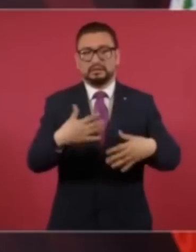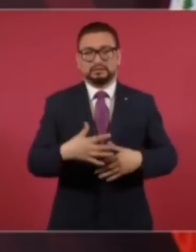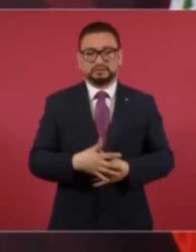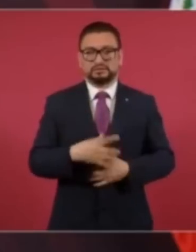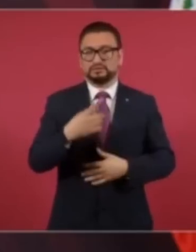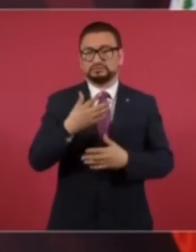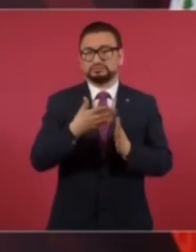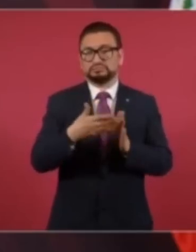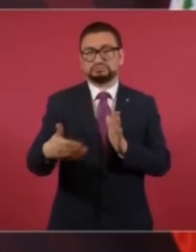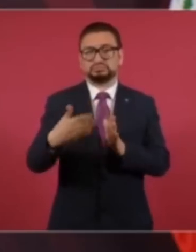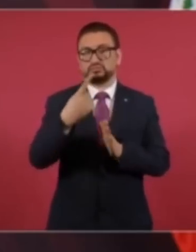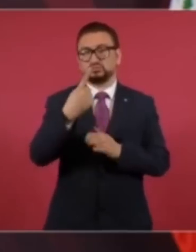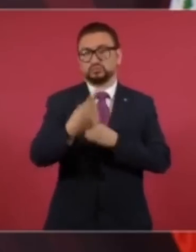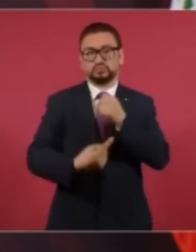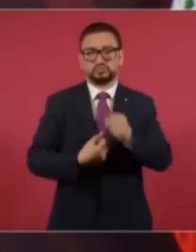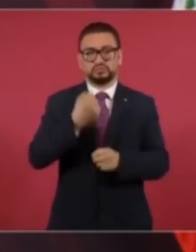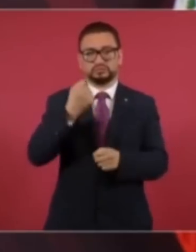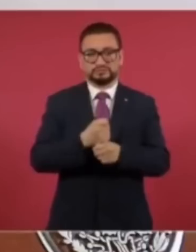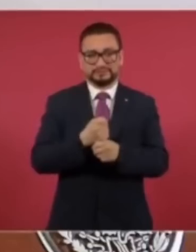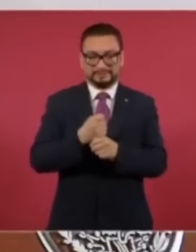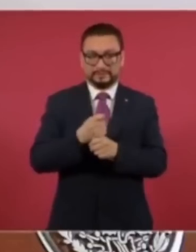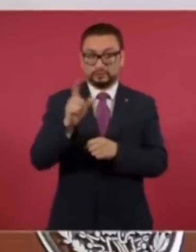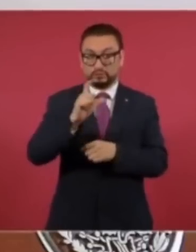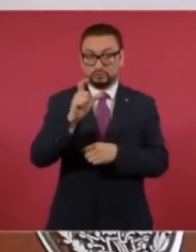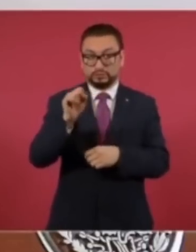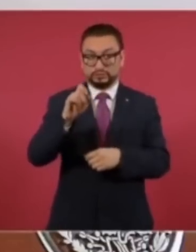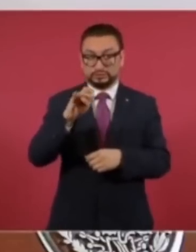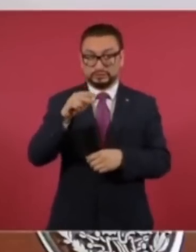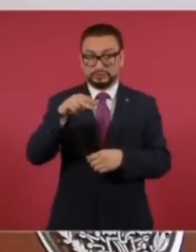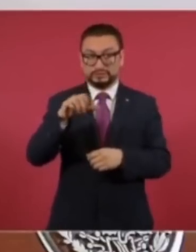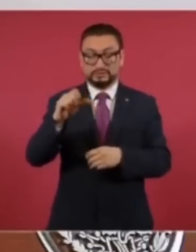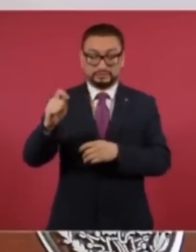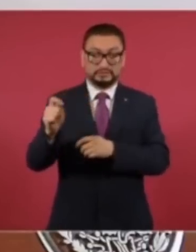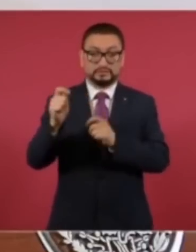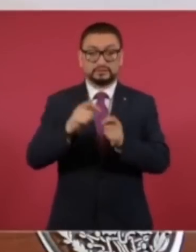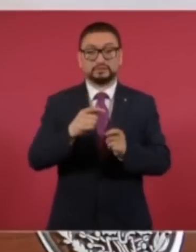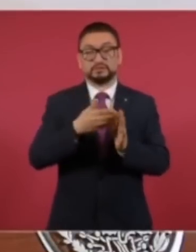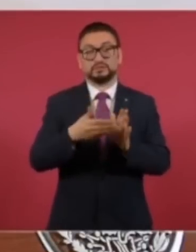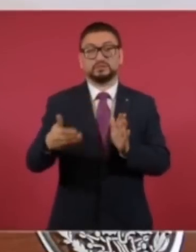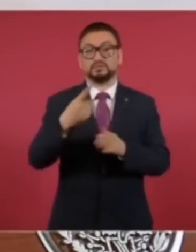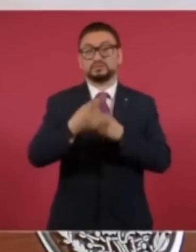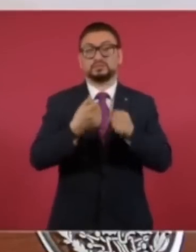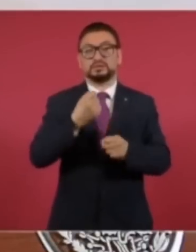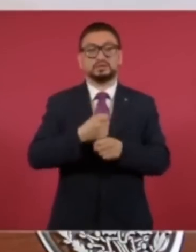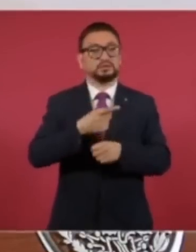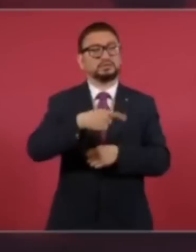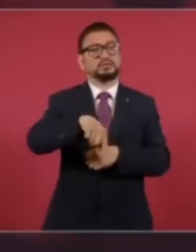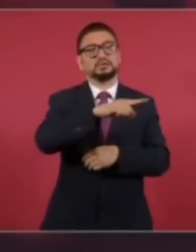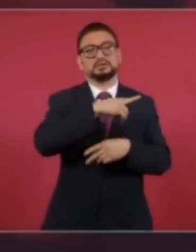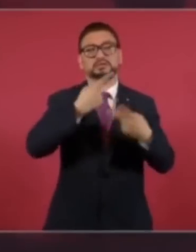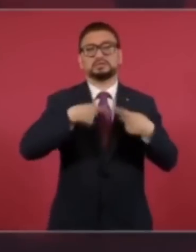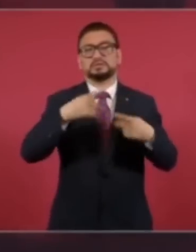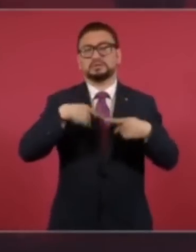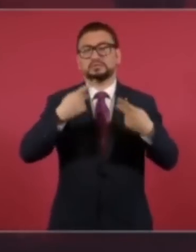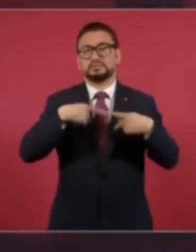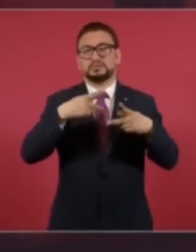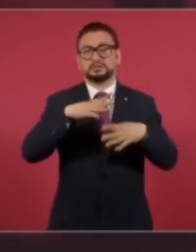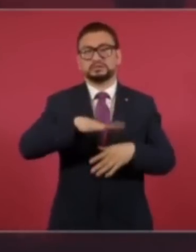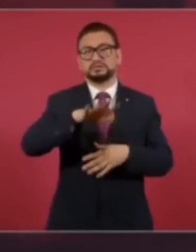al año de haber llegado, ya se les había olvidado a la